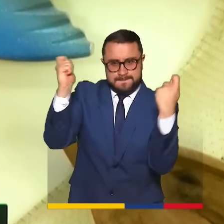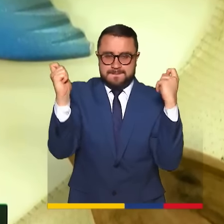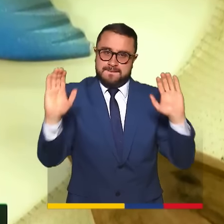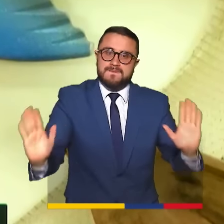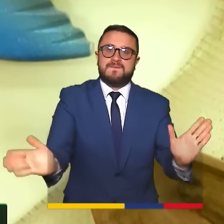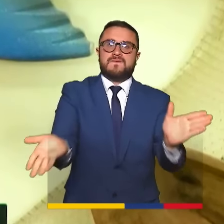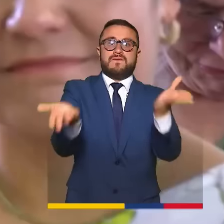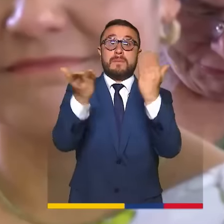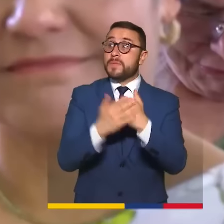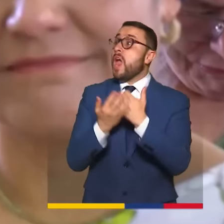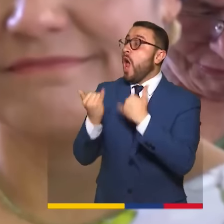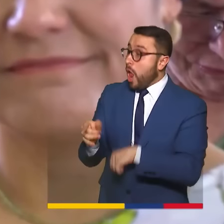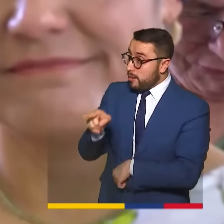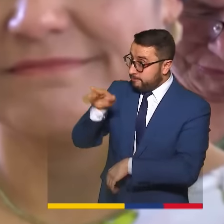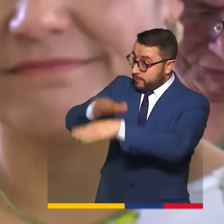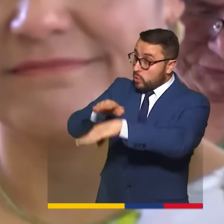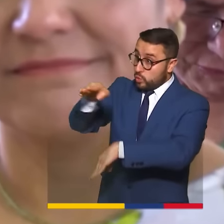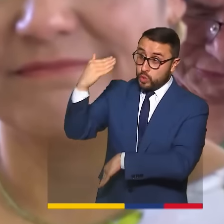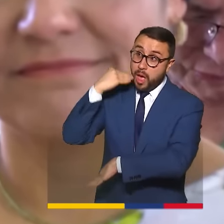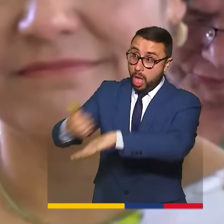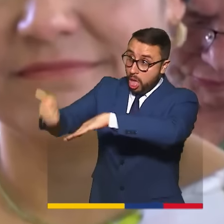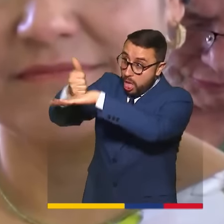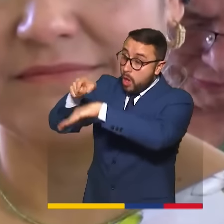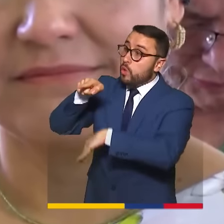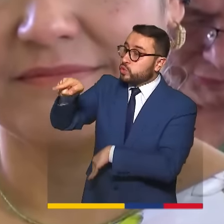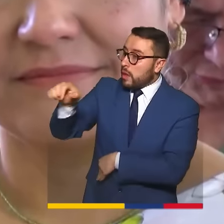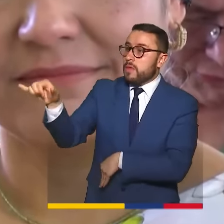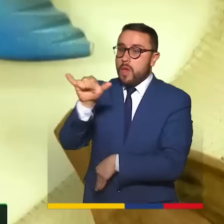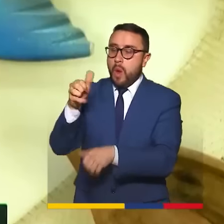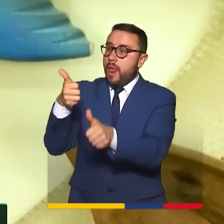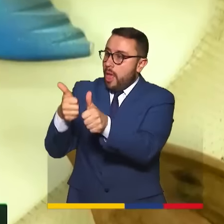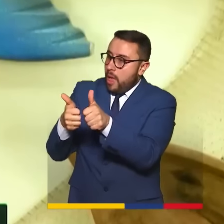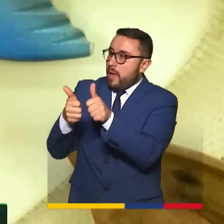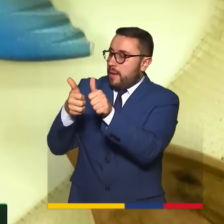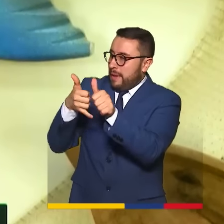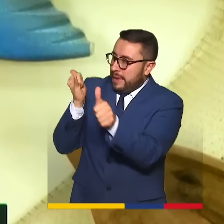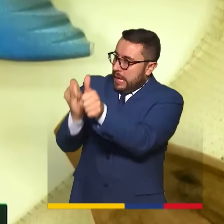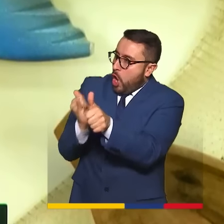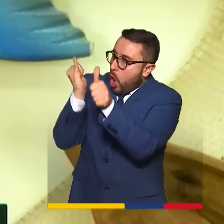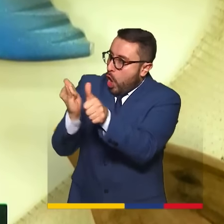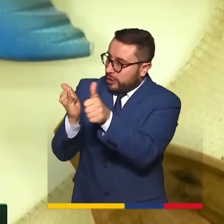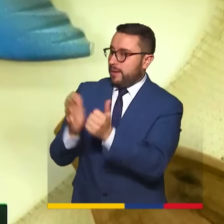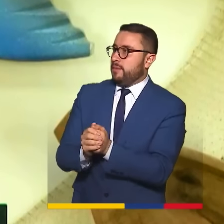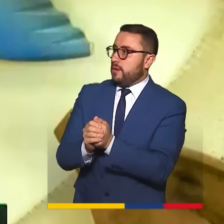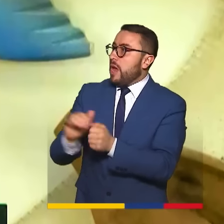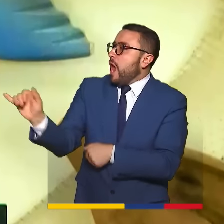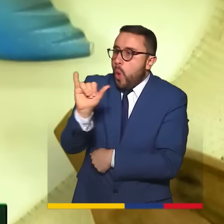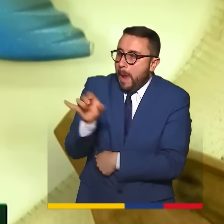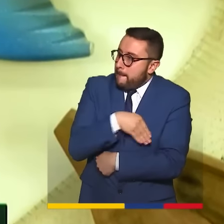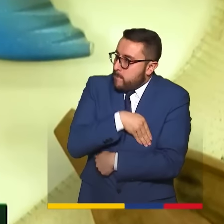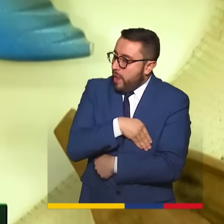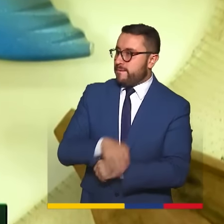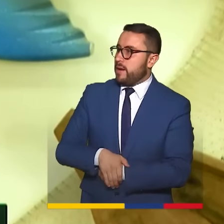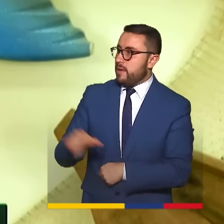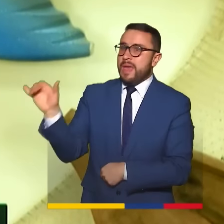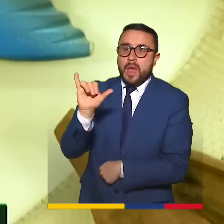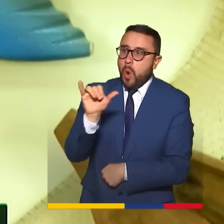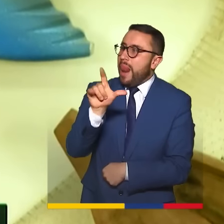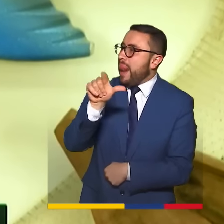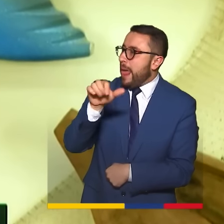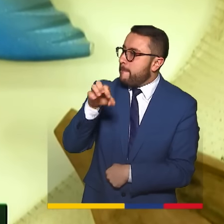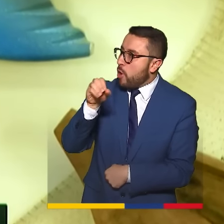Ahora usted es Bolívar. Ahora usted es la Pola y Manuelita, la guerrera.